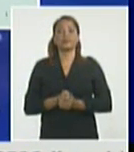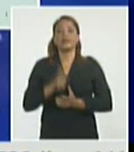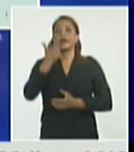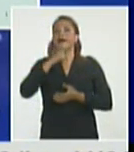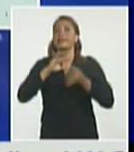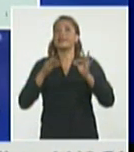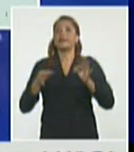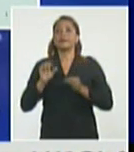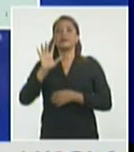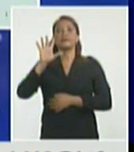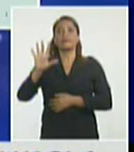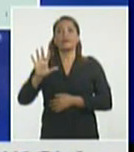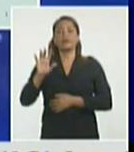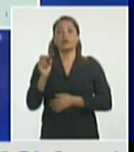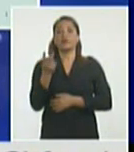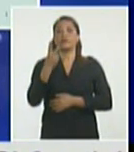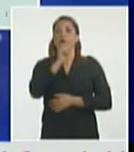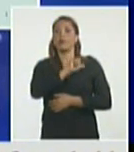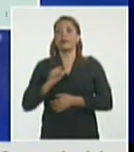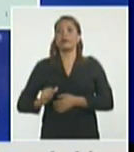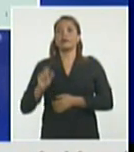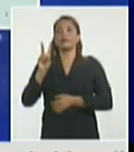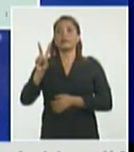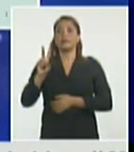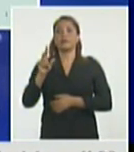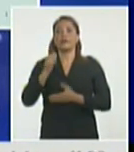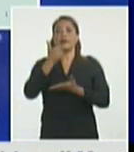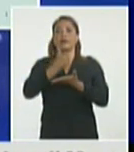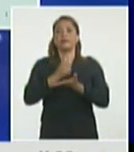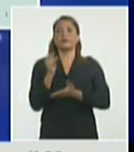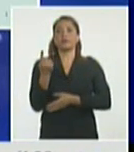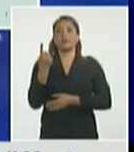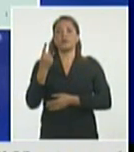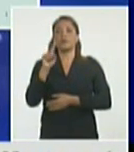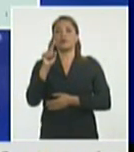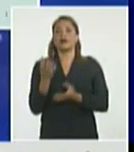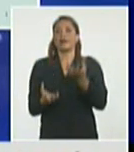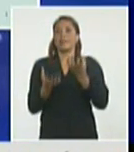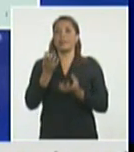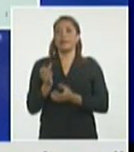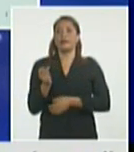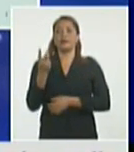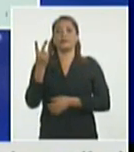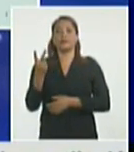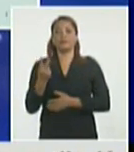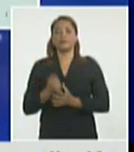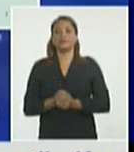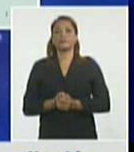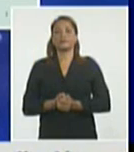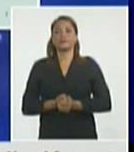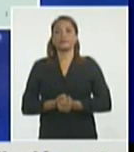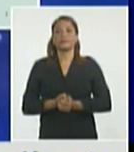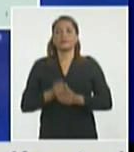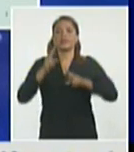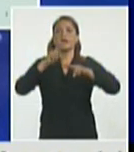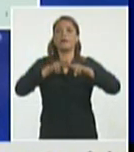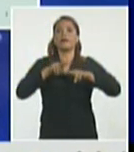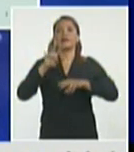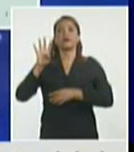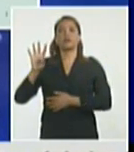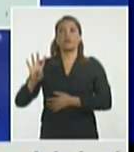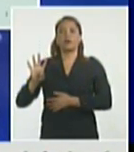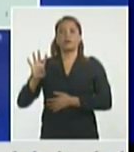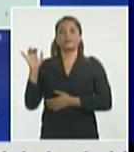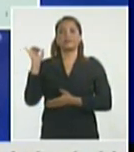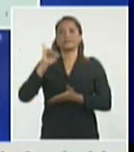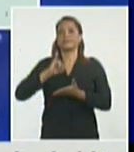5 pacientes, 2 de Alquízar, 2 de Candelaria y 1 del municipio de Artemisa. En el caso de La Habana, 4 pacientes